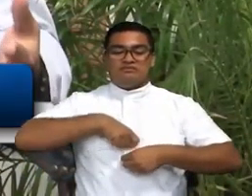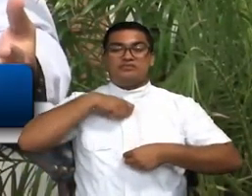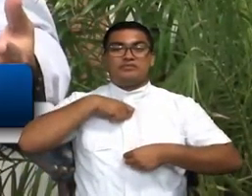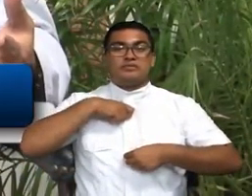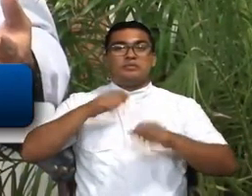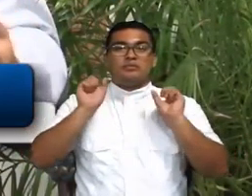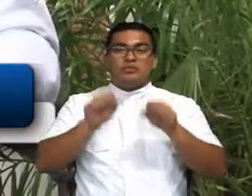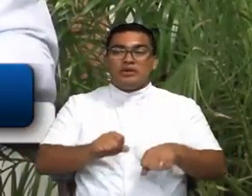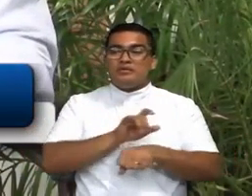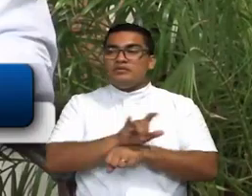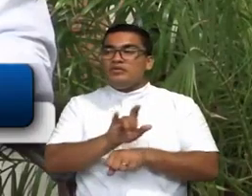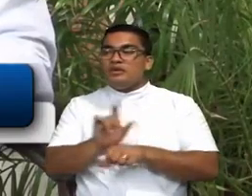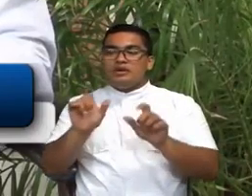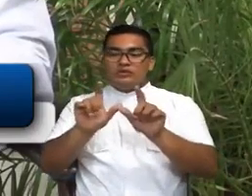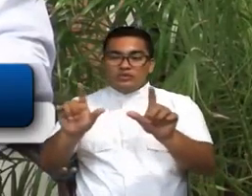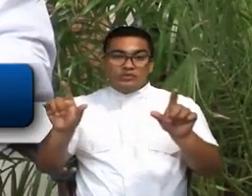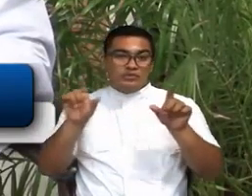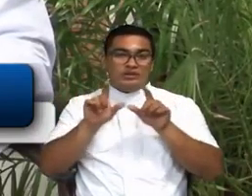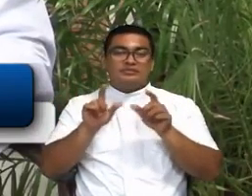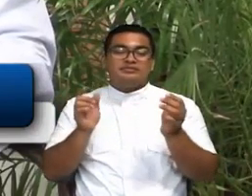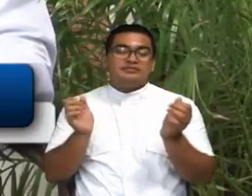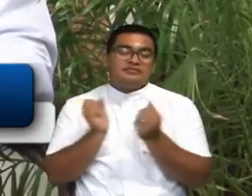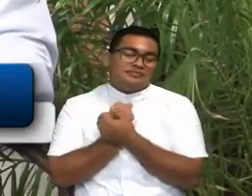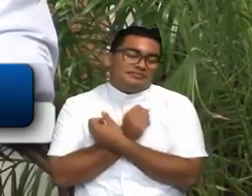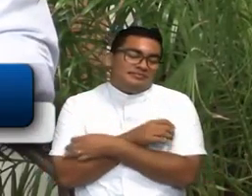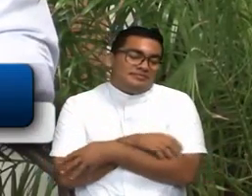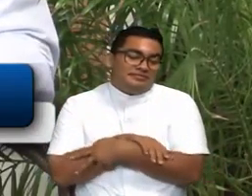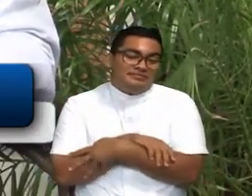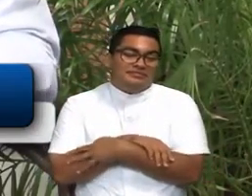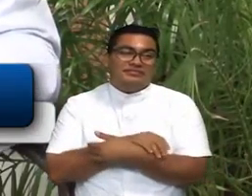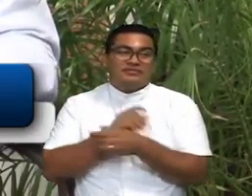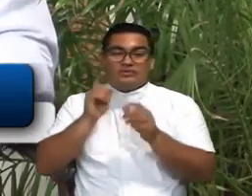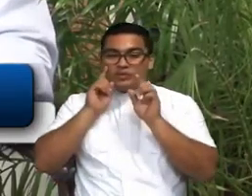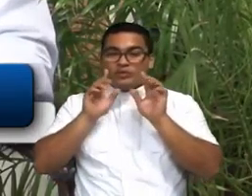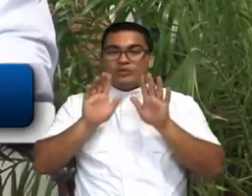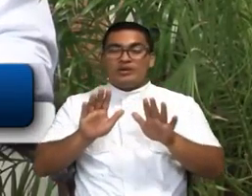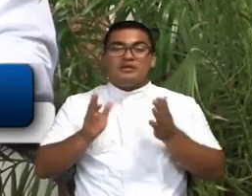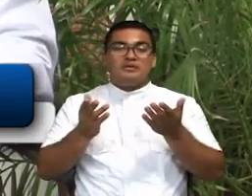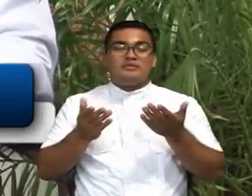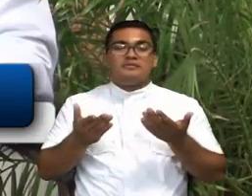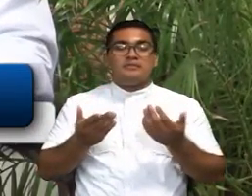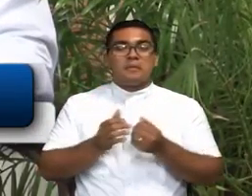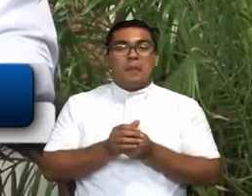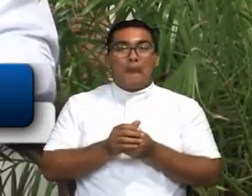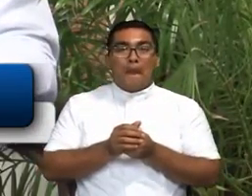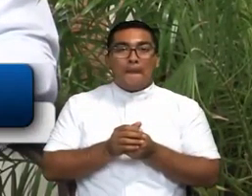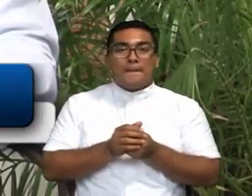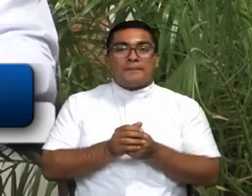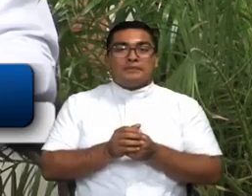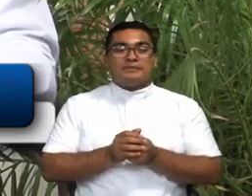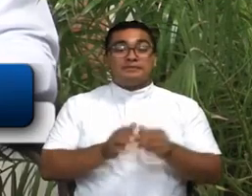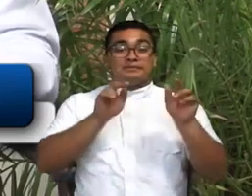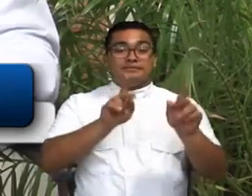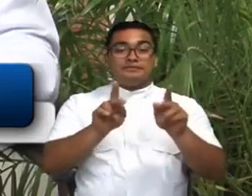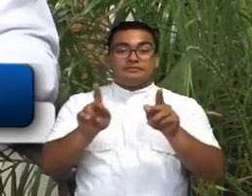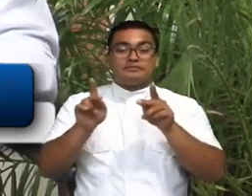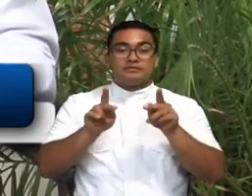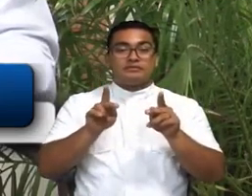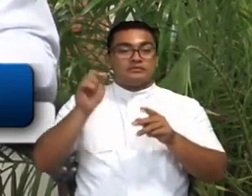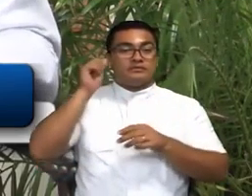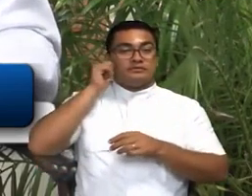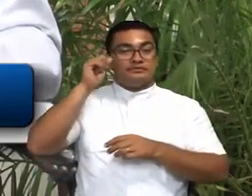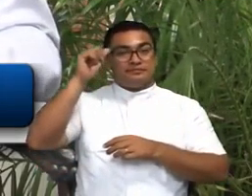calor, ¿ya? Y evitar lo que es el frío. Siempre hay que buscar cómo resguardarse. Las personas, incluso los